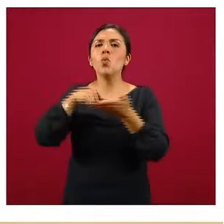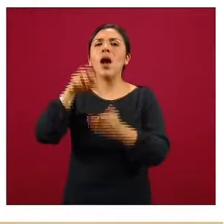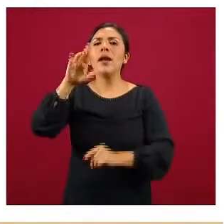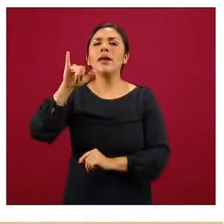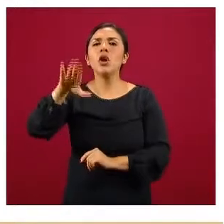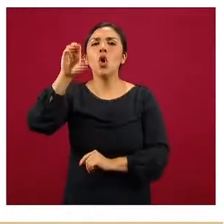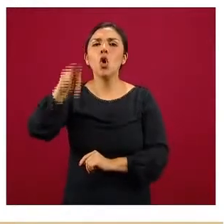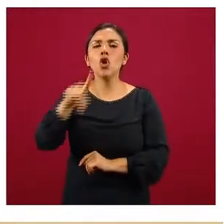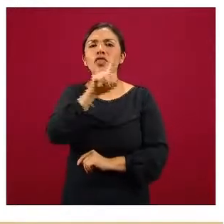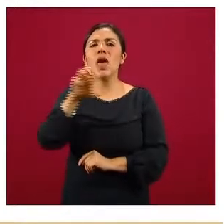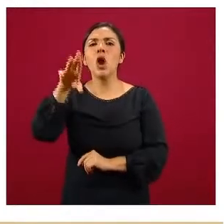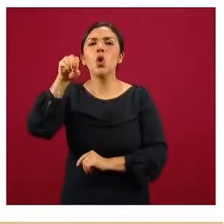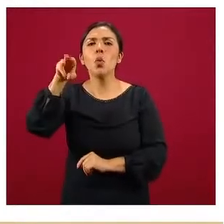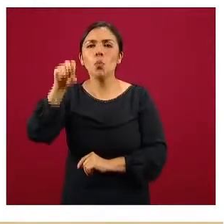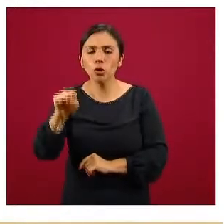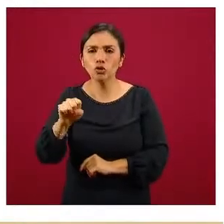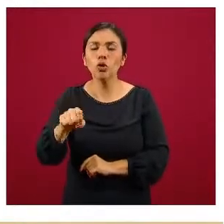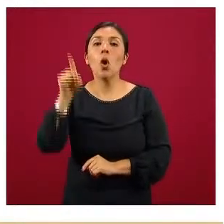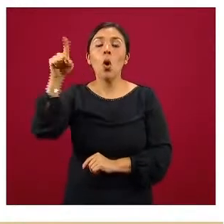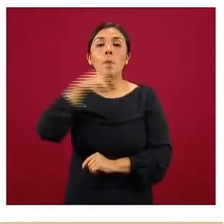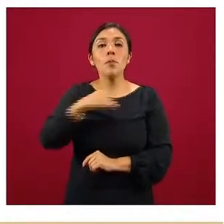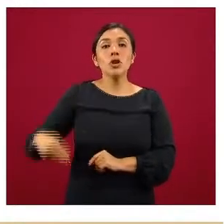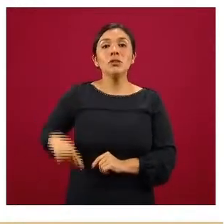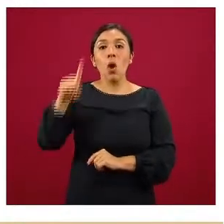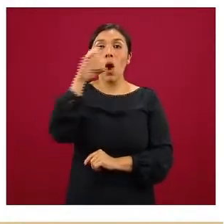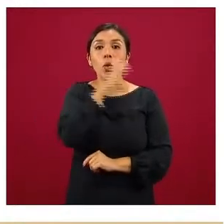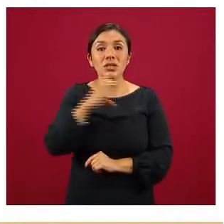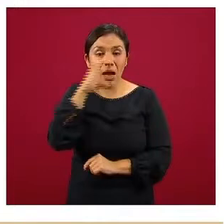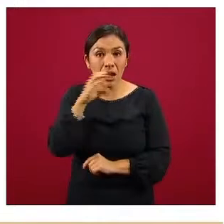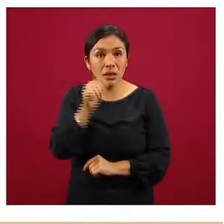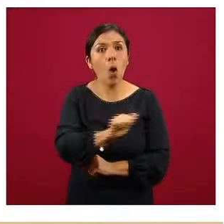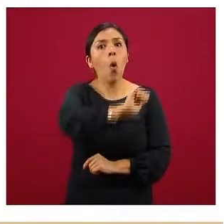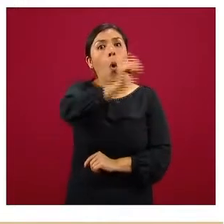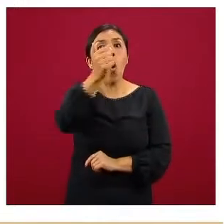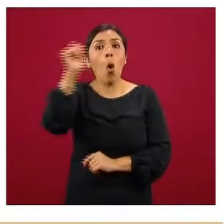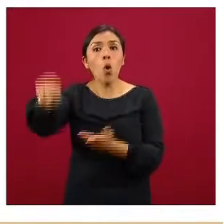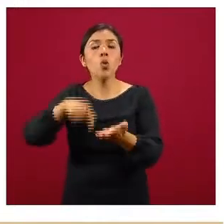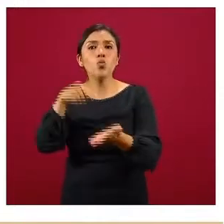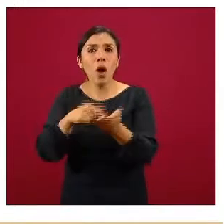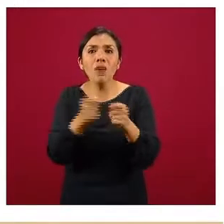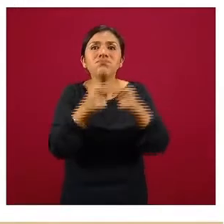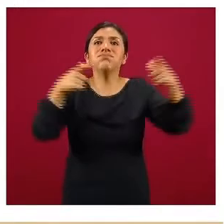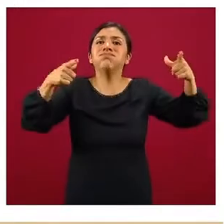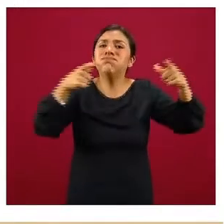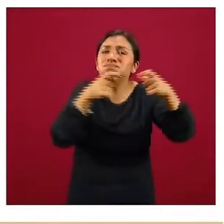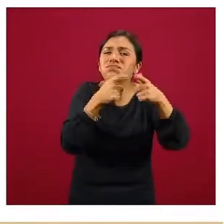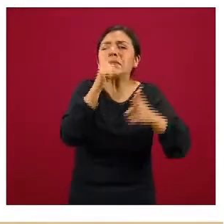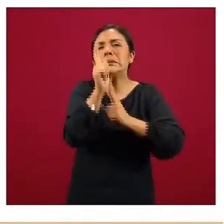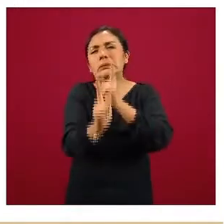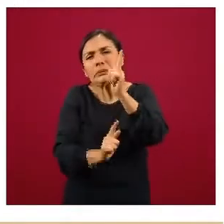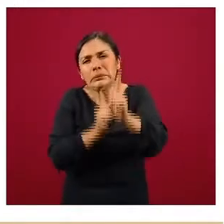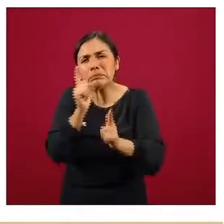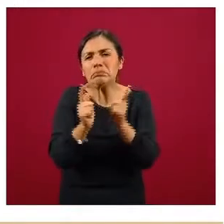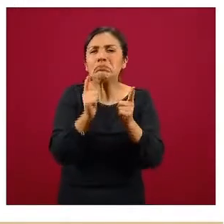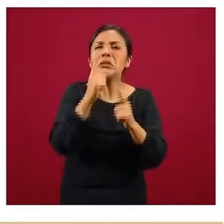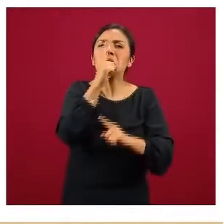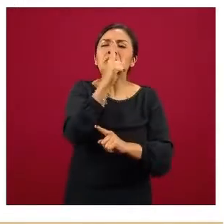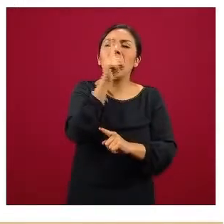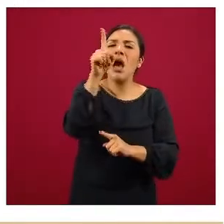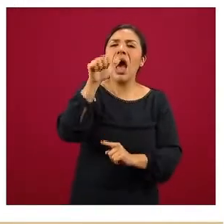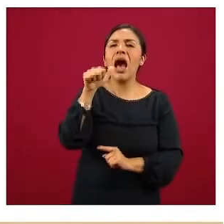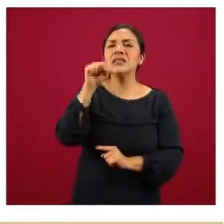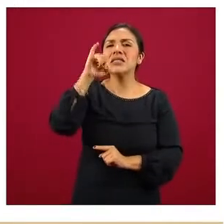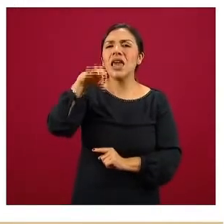Romos, también el municipio de Aguascalientes, mientras que otros crecen pero a una velocidad menor, Asientos y